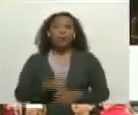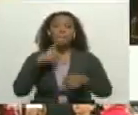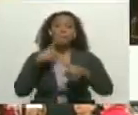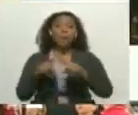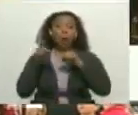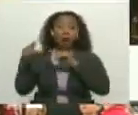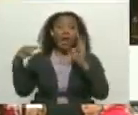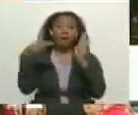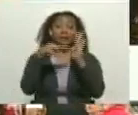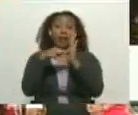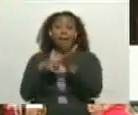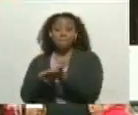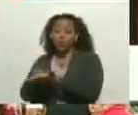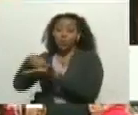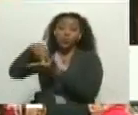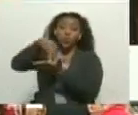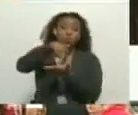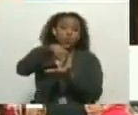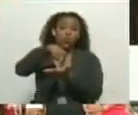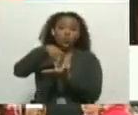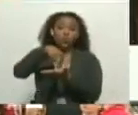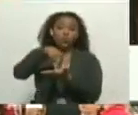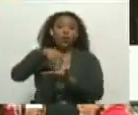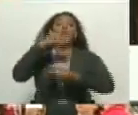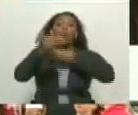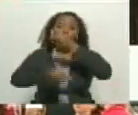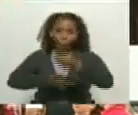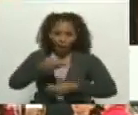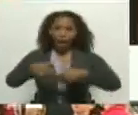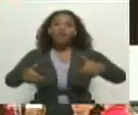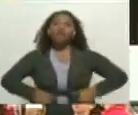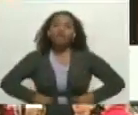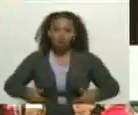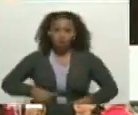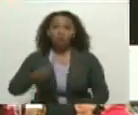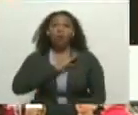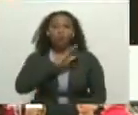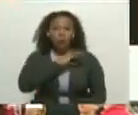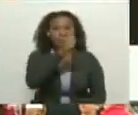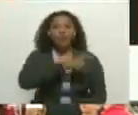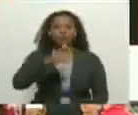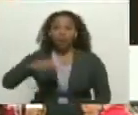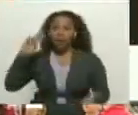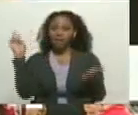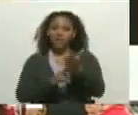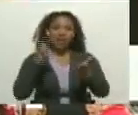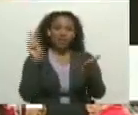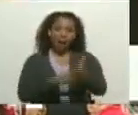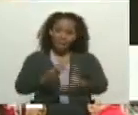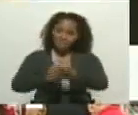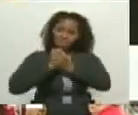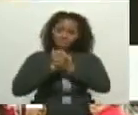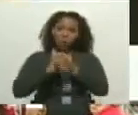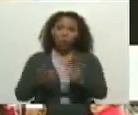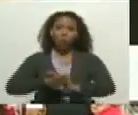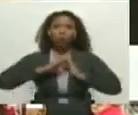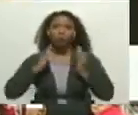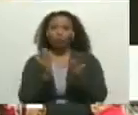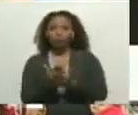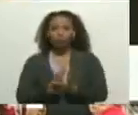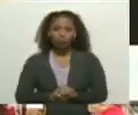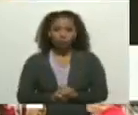Siria levantándose y se va a levantar. Y lo hará con el esfuerzo de su propia gente y de los verdaderos amigos que tienen en el mundo.